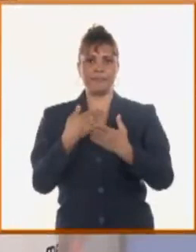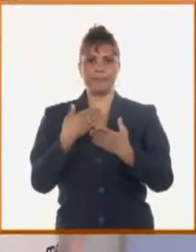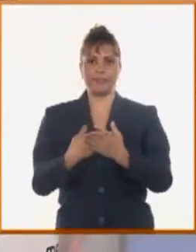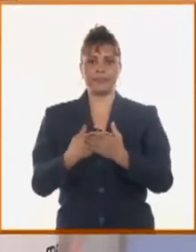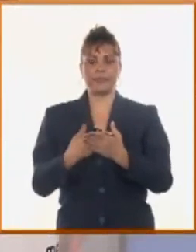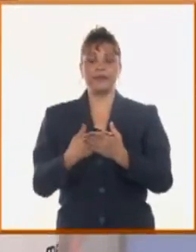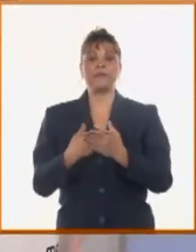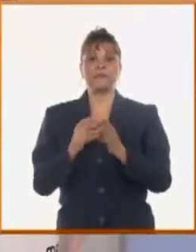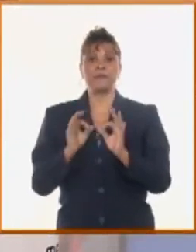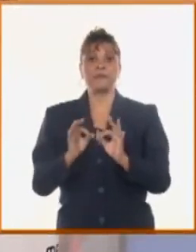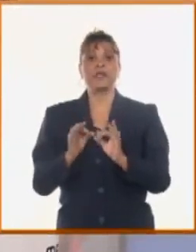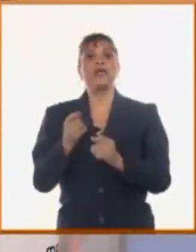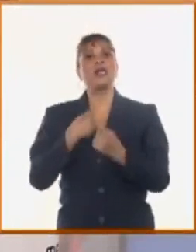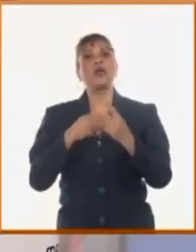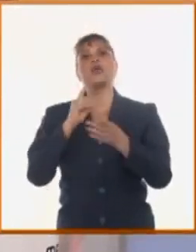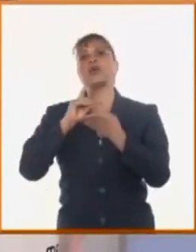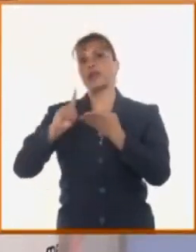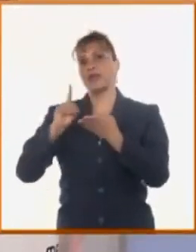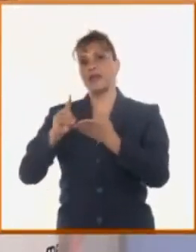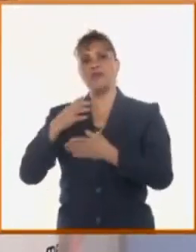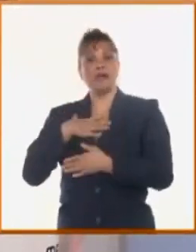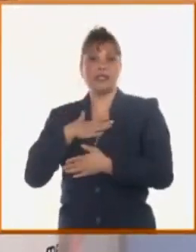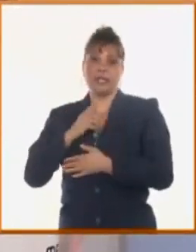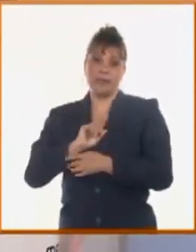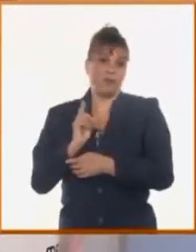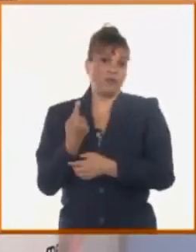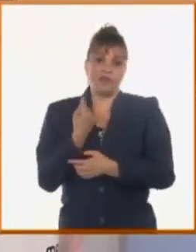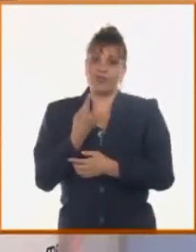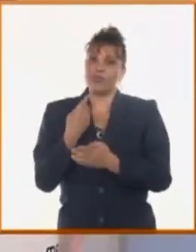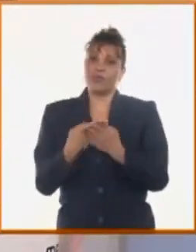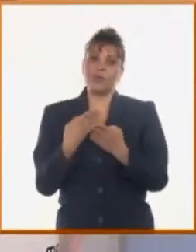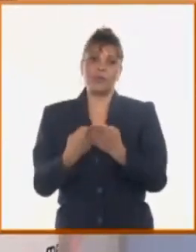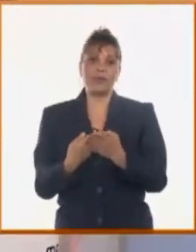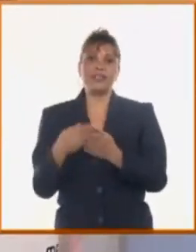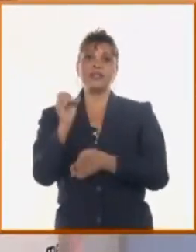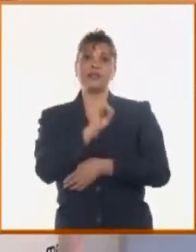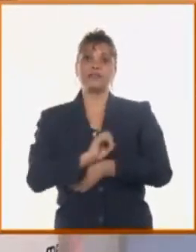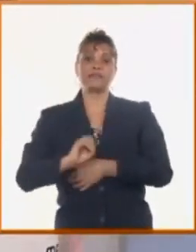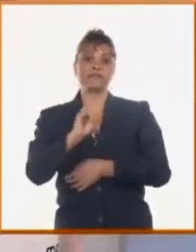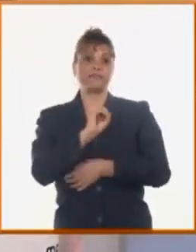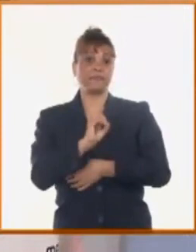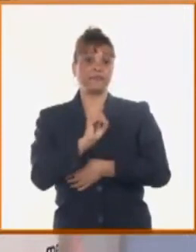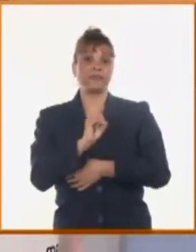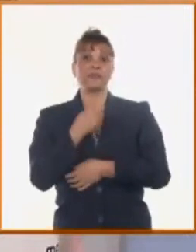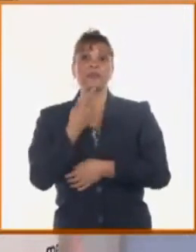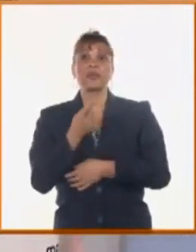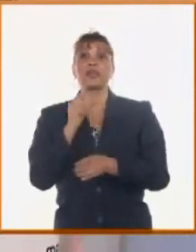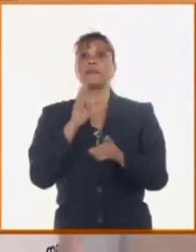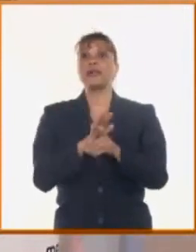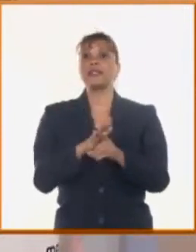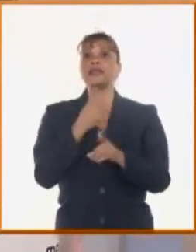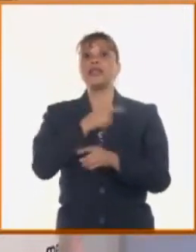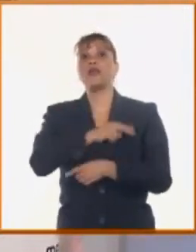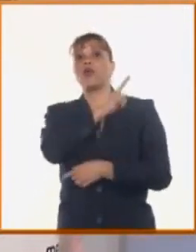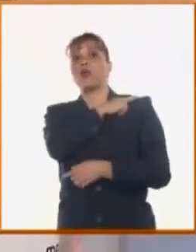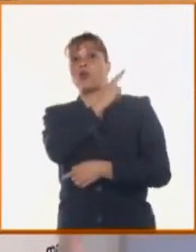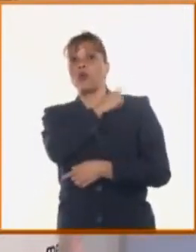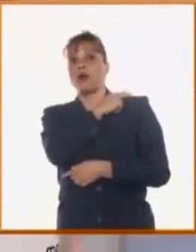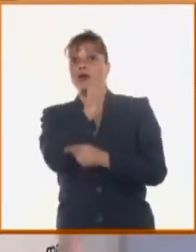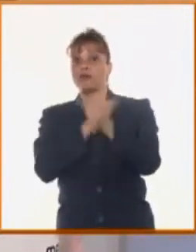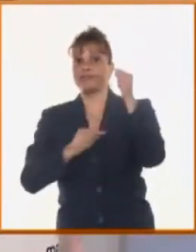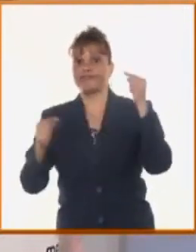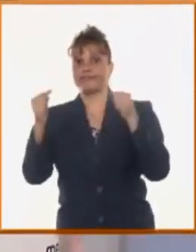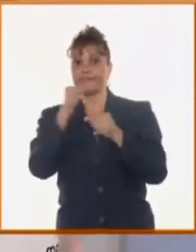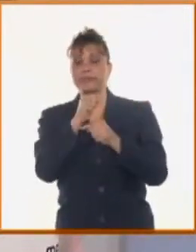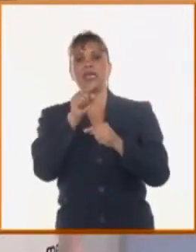Y es una deuda que tenemos organizacionalmente, desde los cuadros principales, y yo creo que es